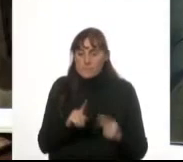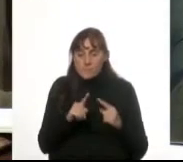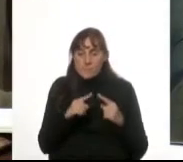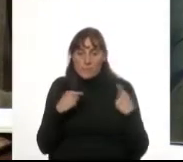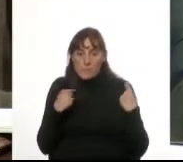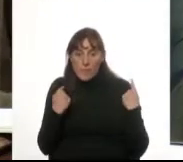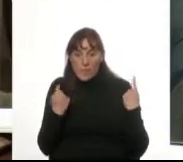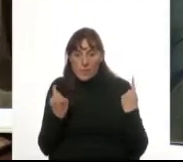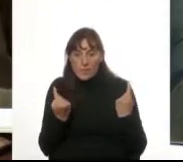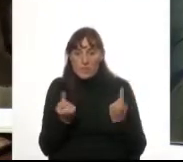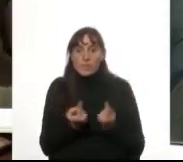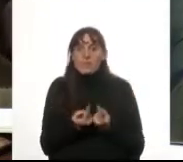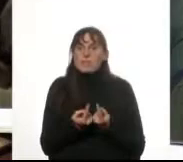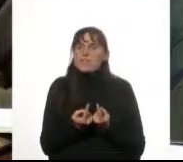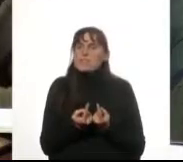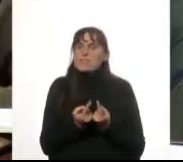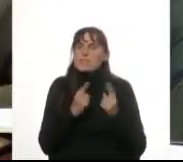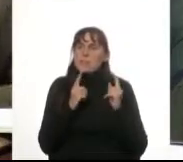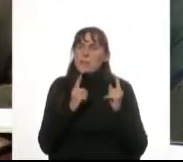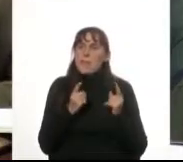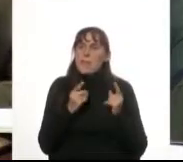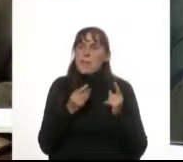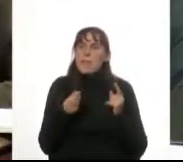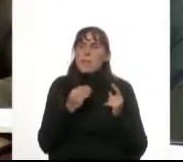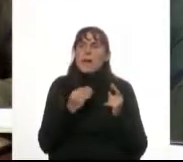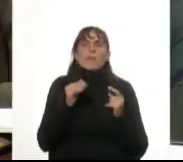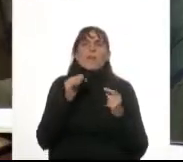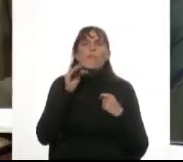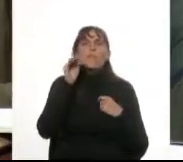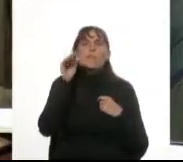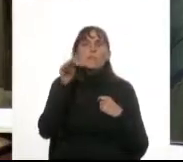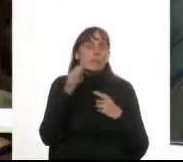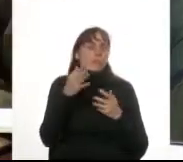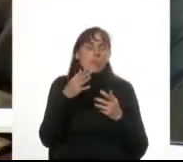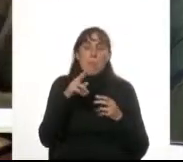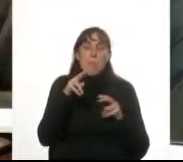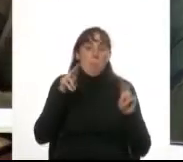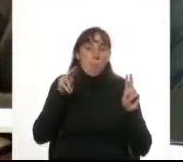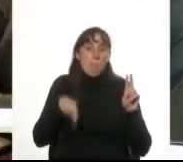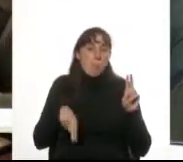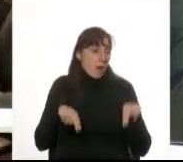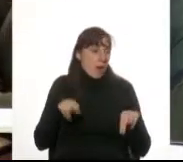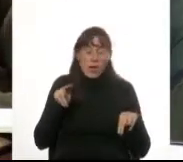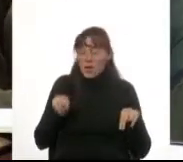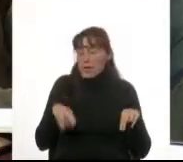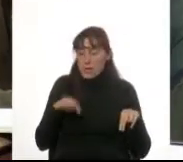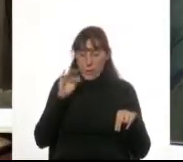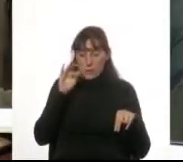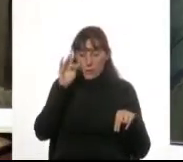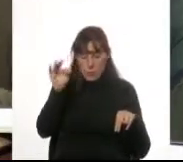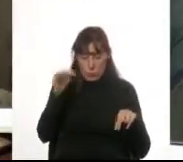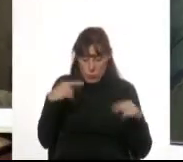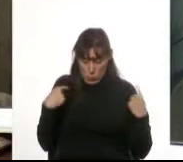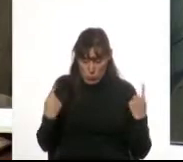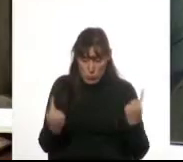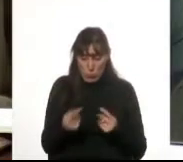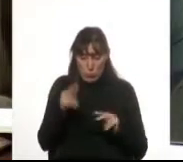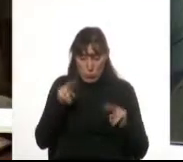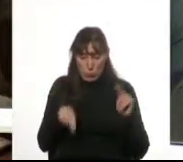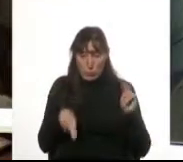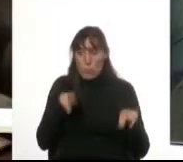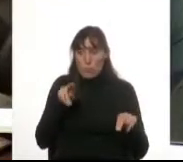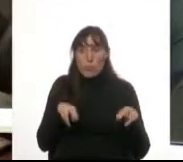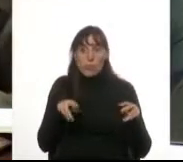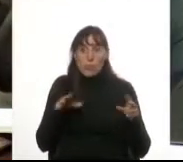nosotros, y algún día cuando reventemos, nos lo tendrán que reconocer. Y cuando digo nosotros, lo digo en el